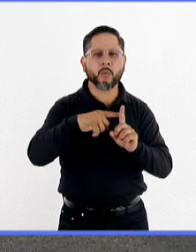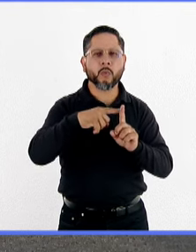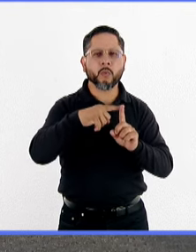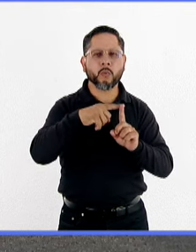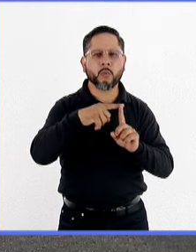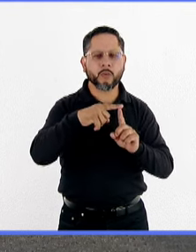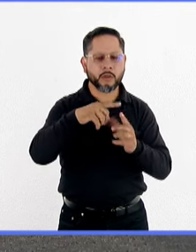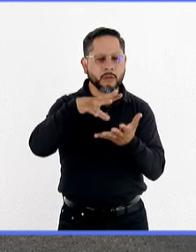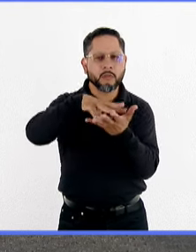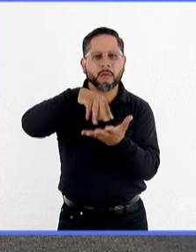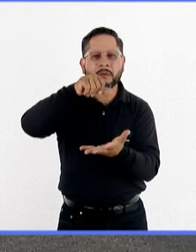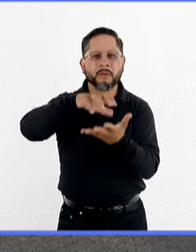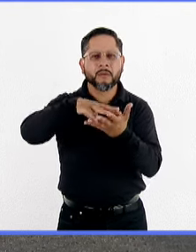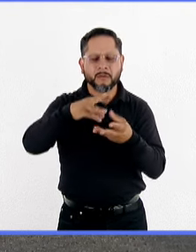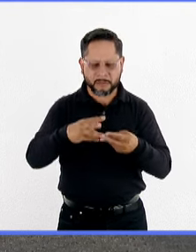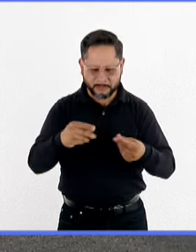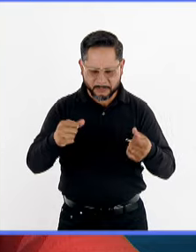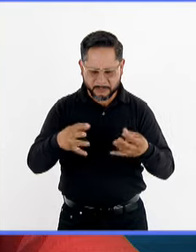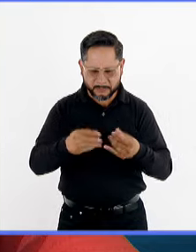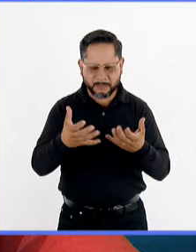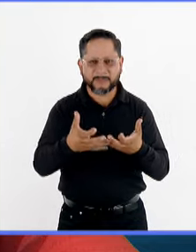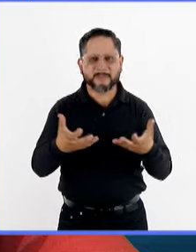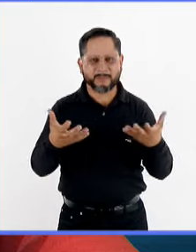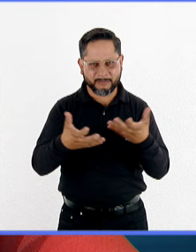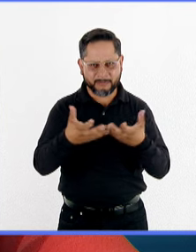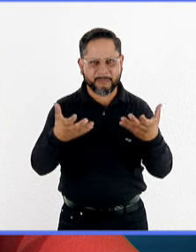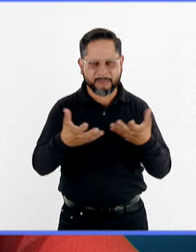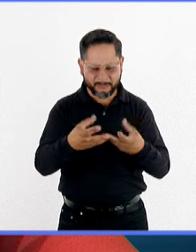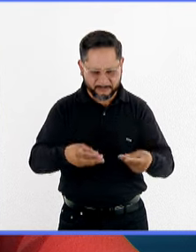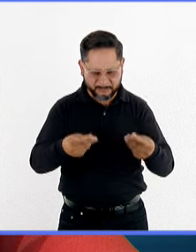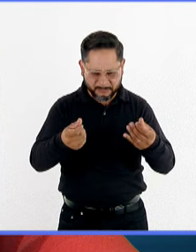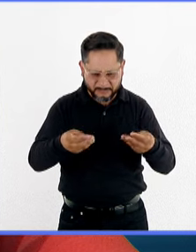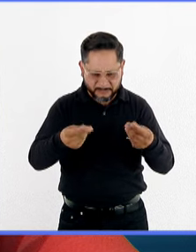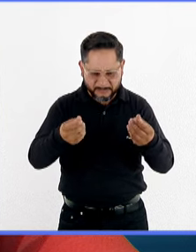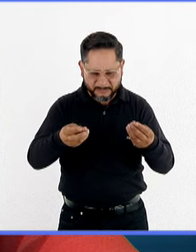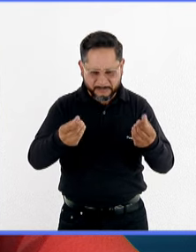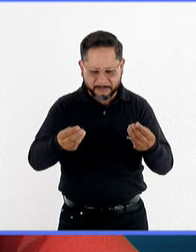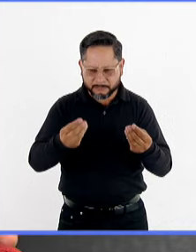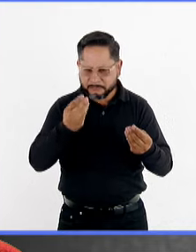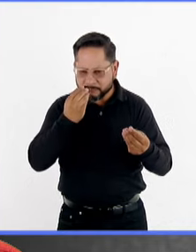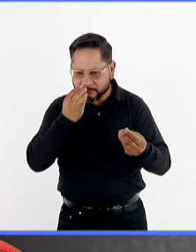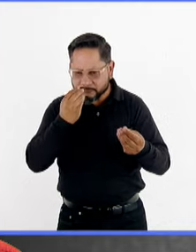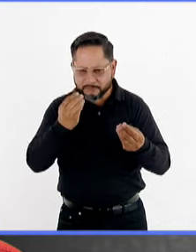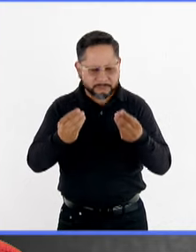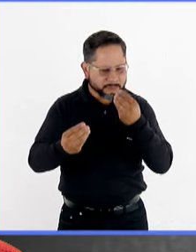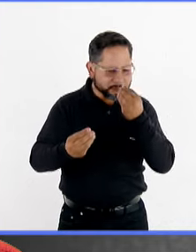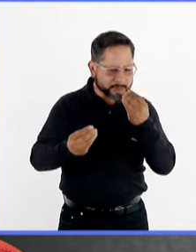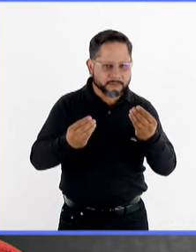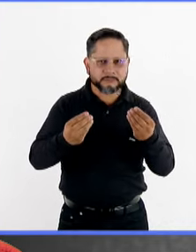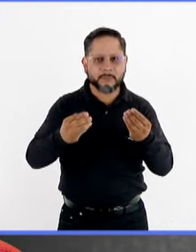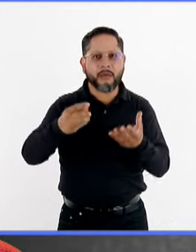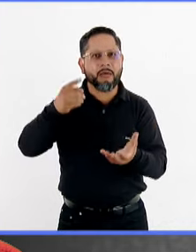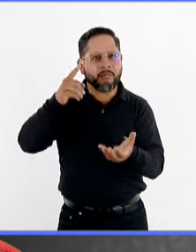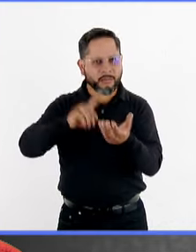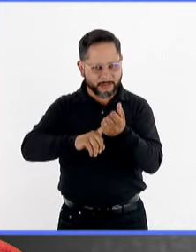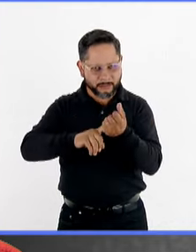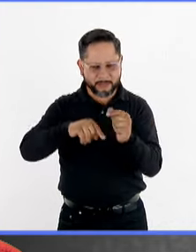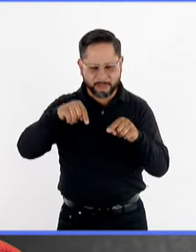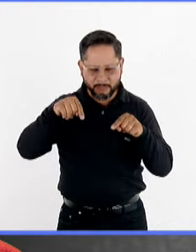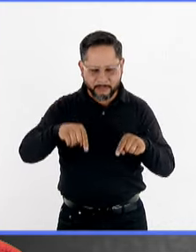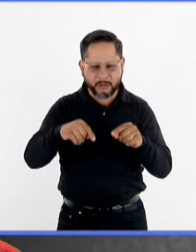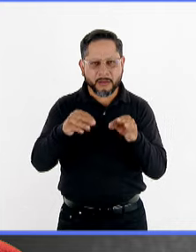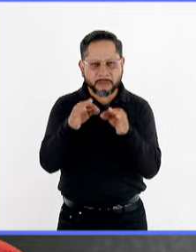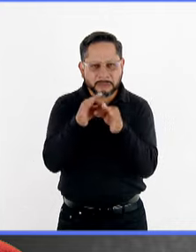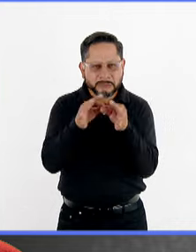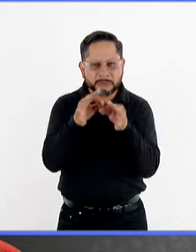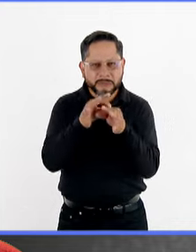de dureza y flexibilidad de los suelos, pero también entender los hongos que habitan en el suelo. Todo esto es una